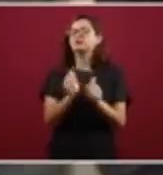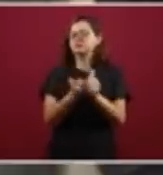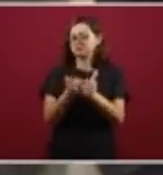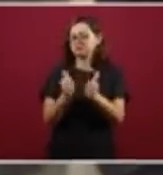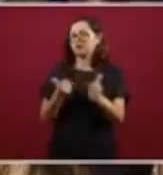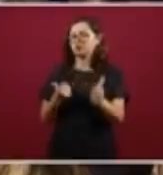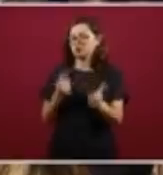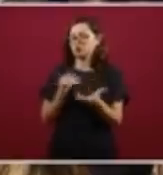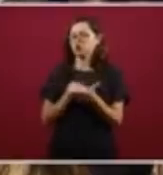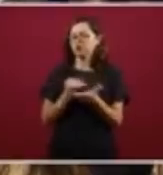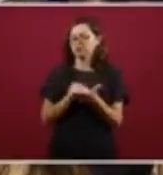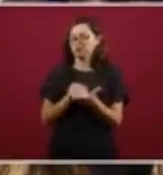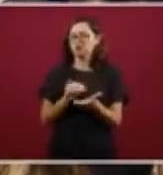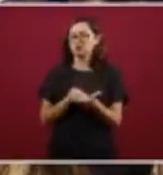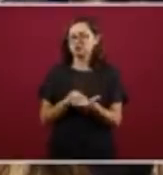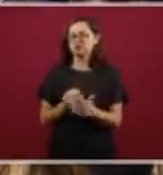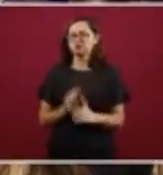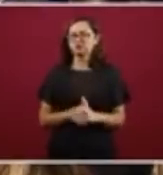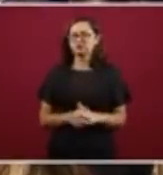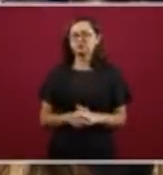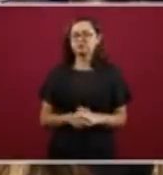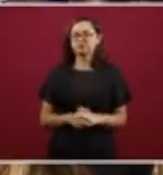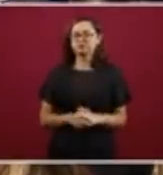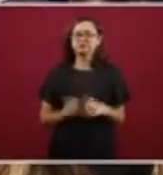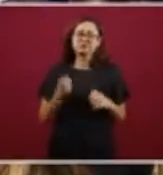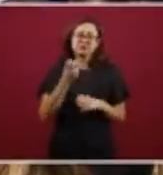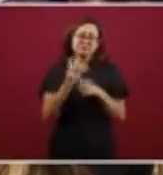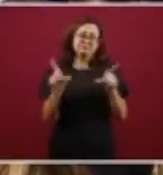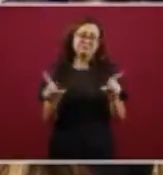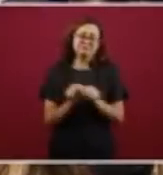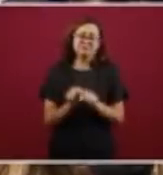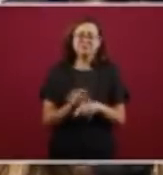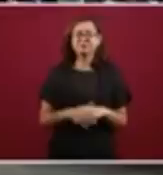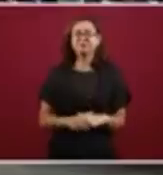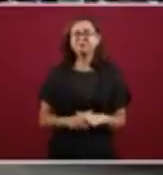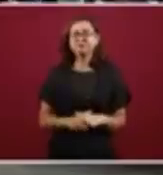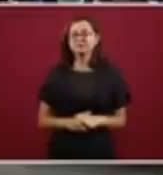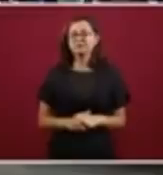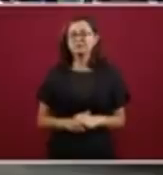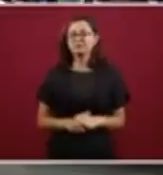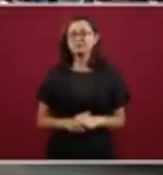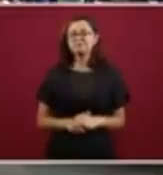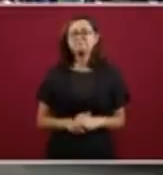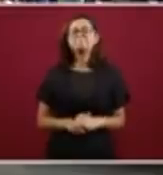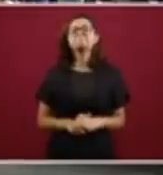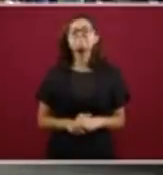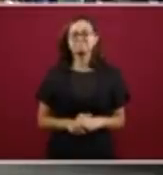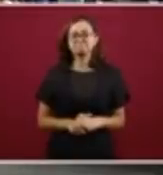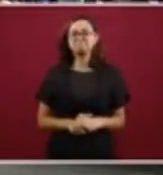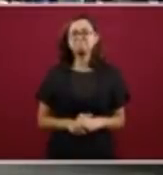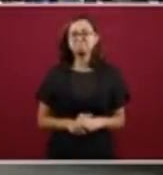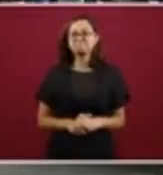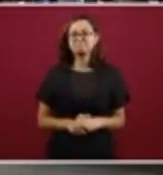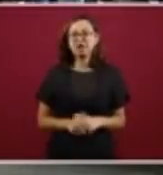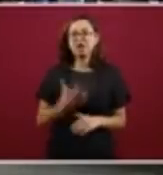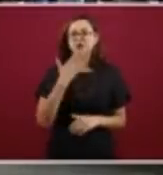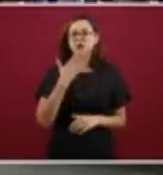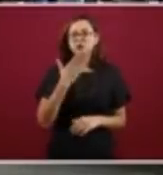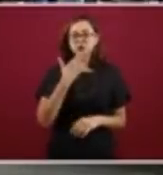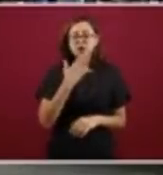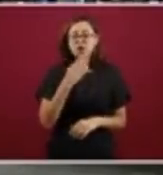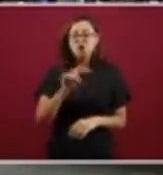la recepción de los beneficios. Eso es todo, señor presidente. Muy bien, miren, ahora te van a